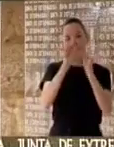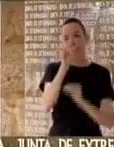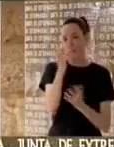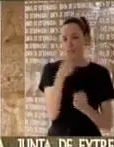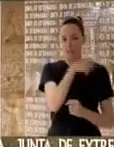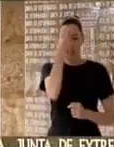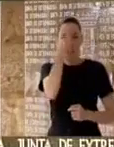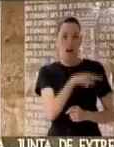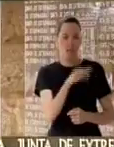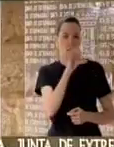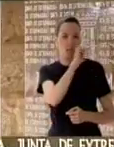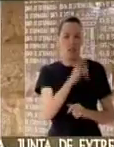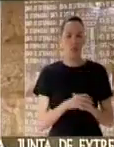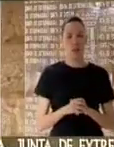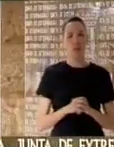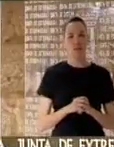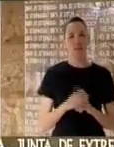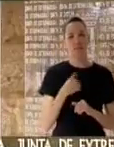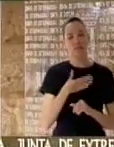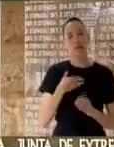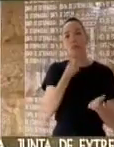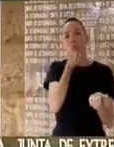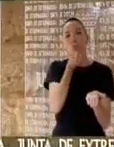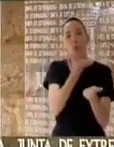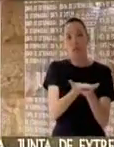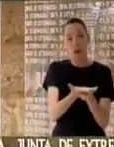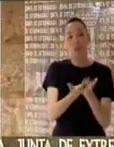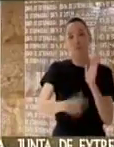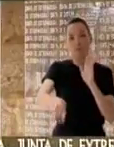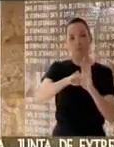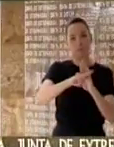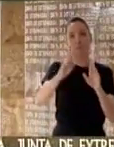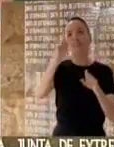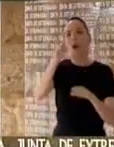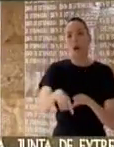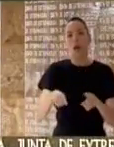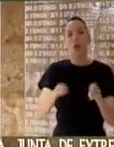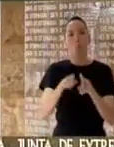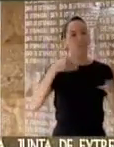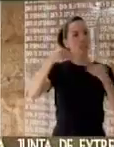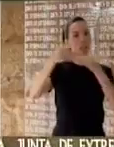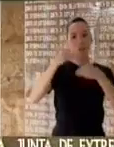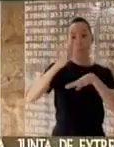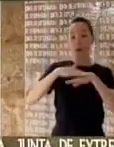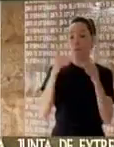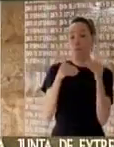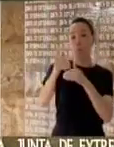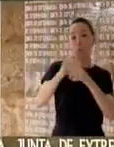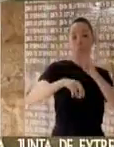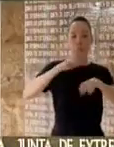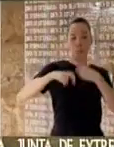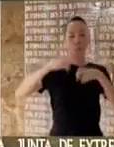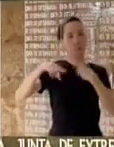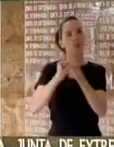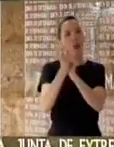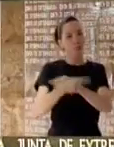propuesta enormemente valiente, ¿no? Y además que estaría abierta a modificaciones a futuro. Mientras